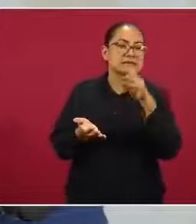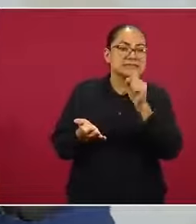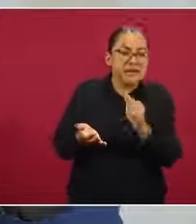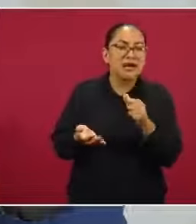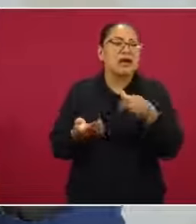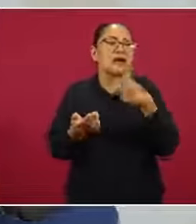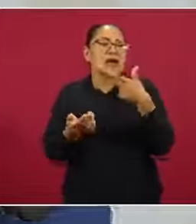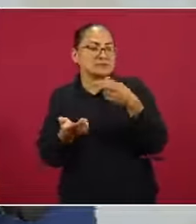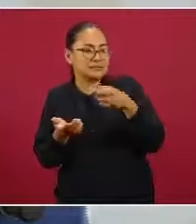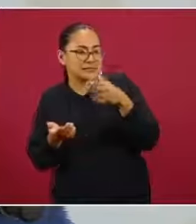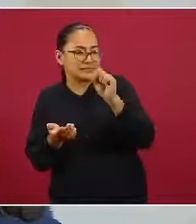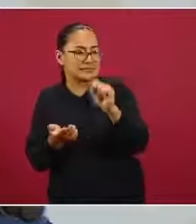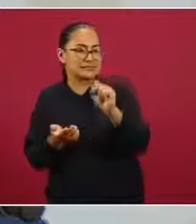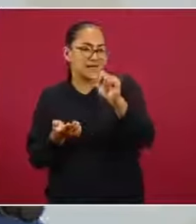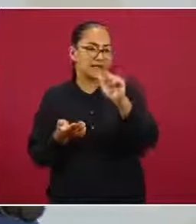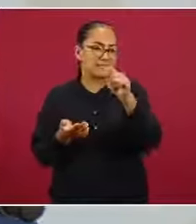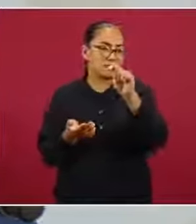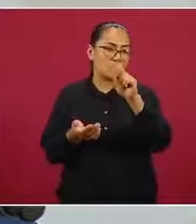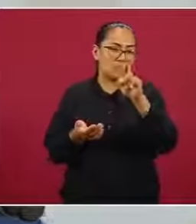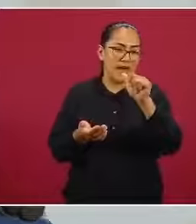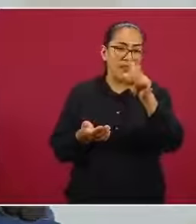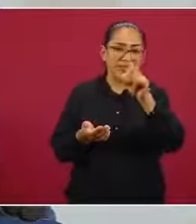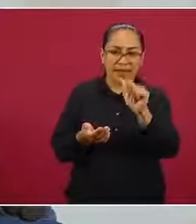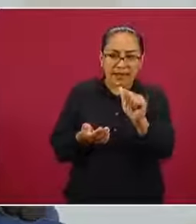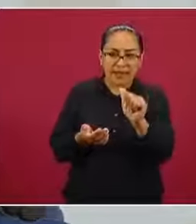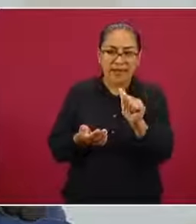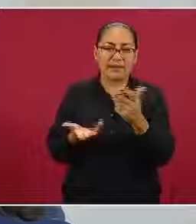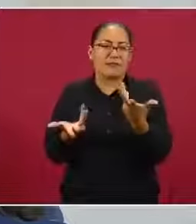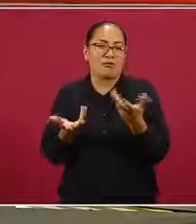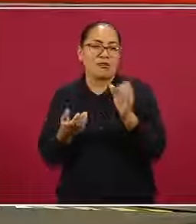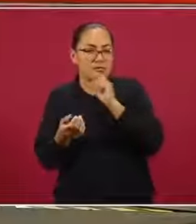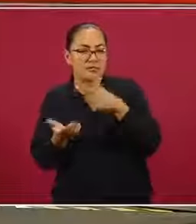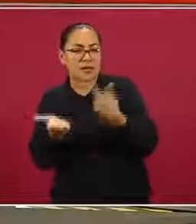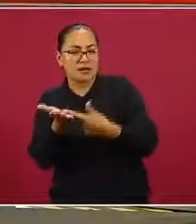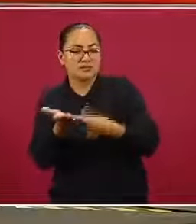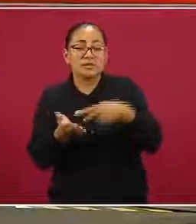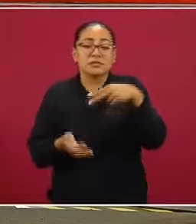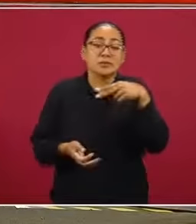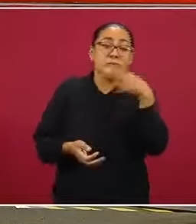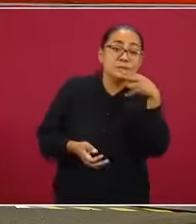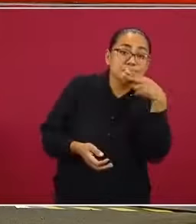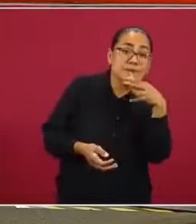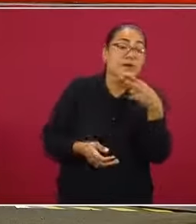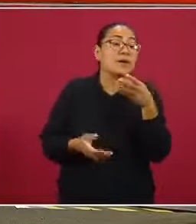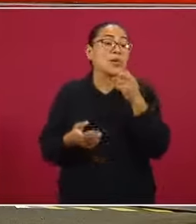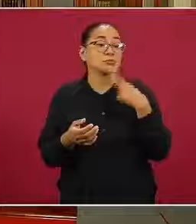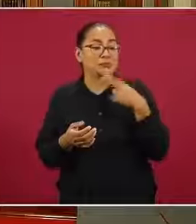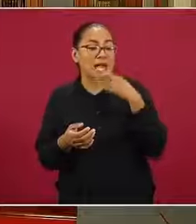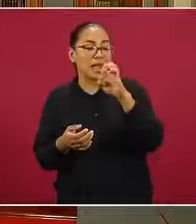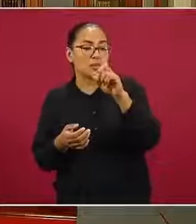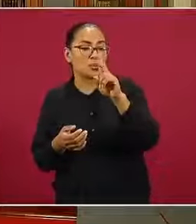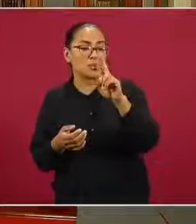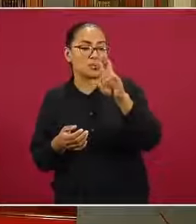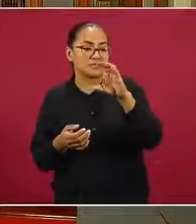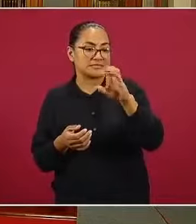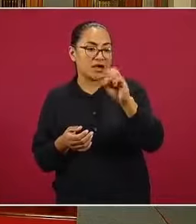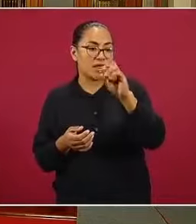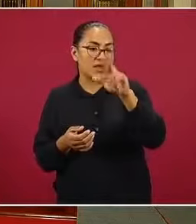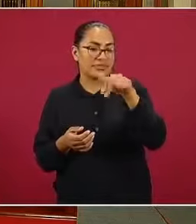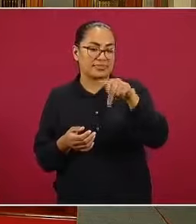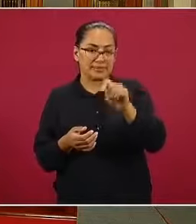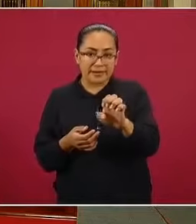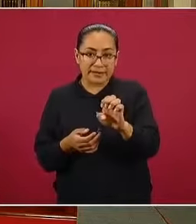nuevo también en México, la presencia o no de edulcorantes. Entonces, en ese sentido, claro, México en este momento cuenta, o va a contar a partir